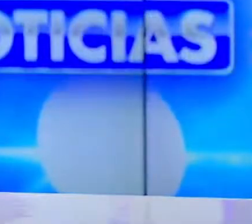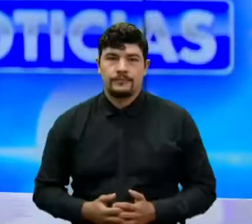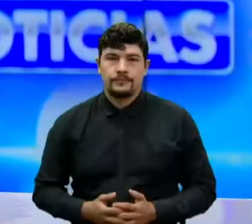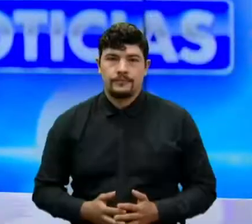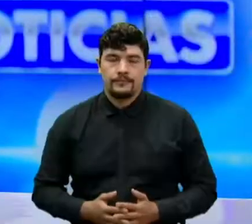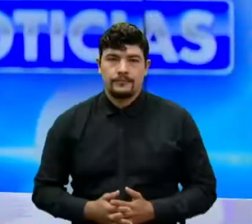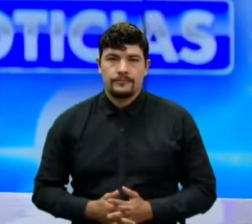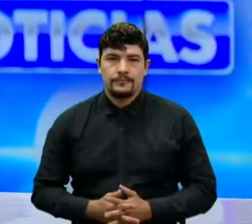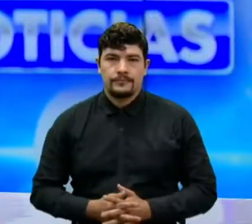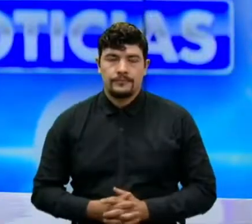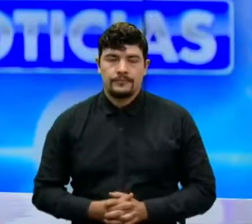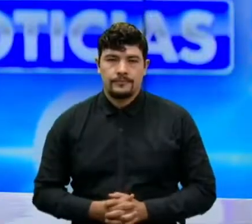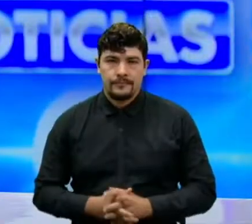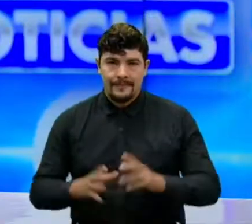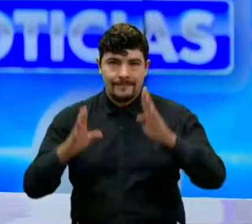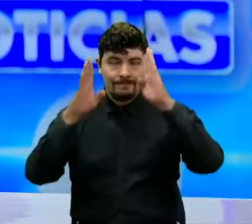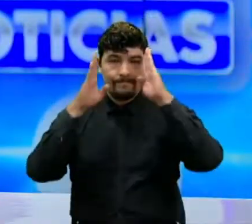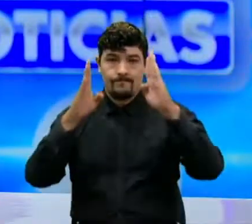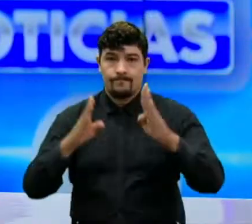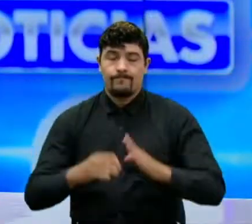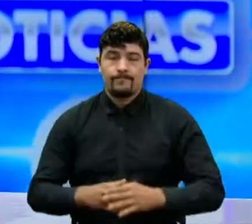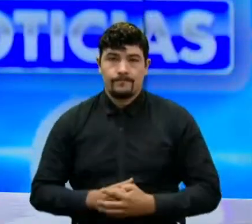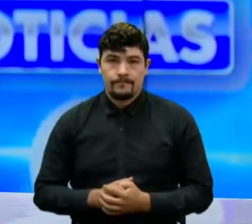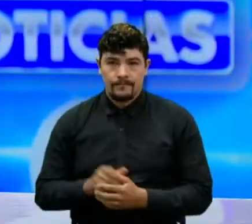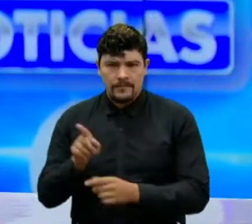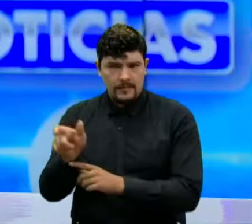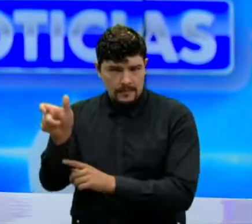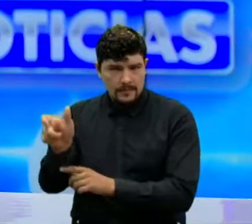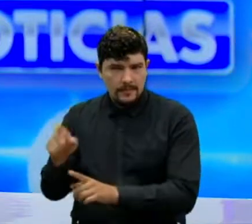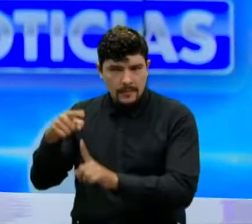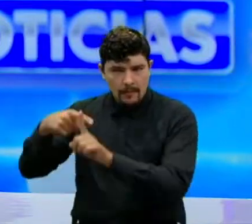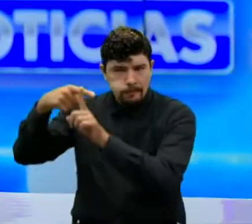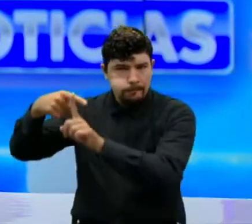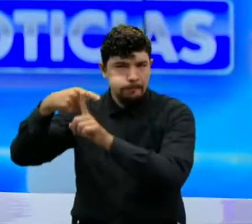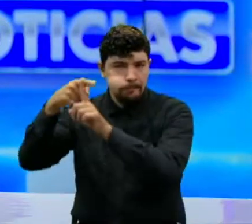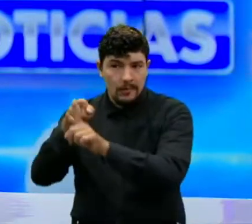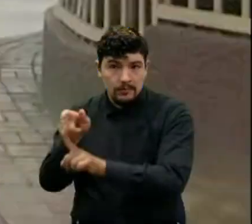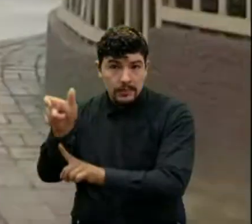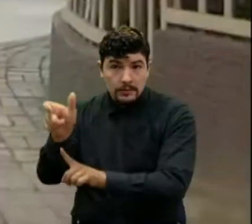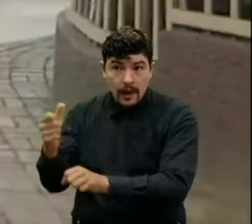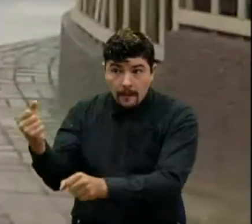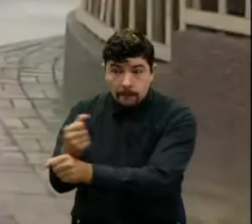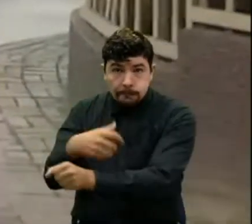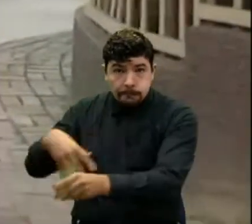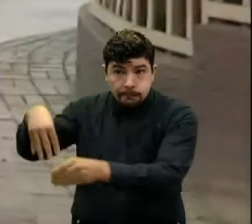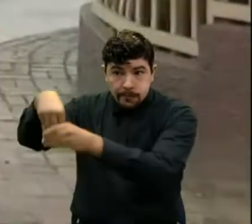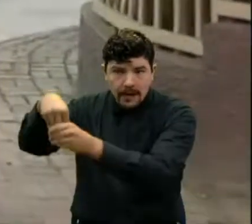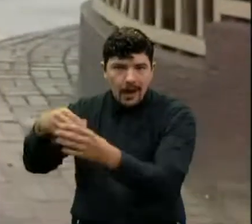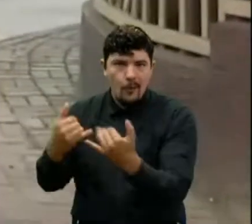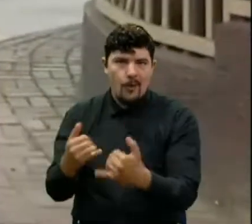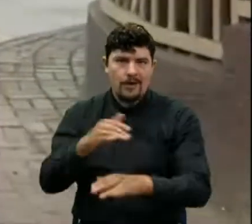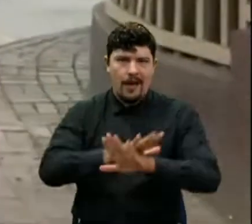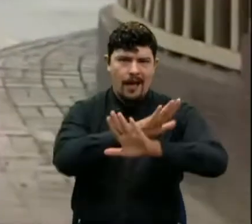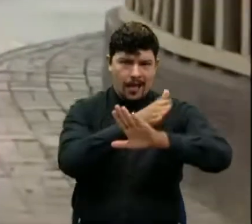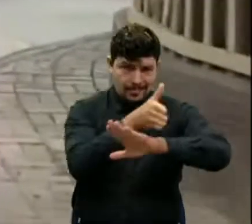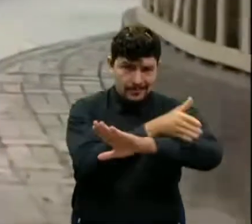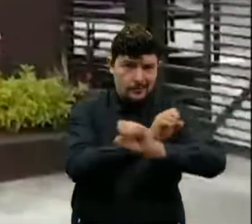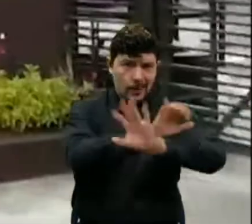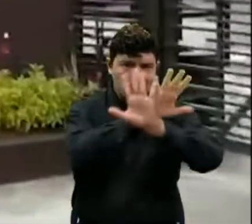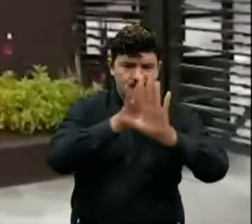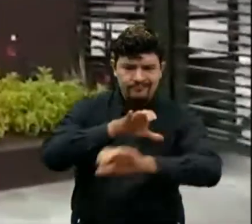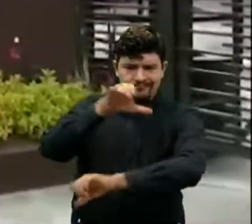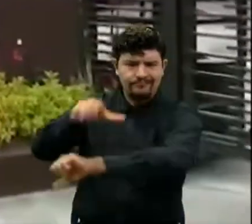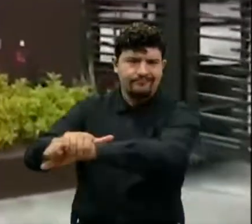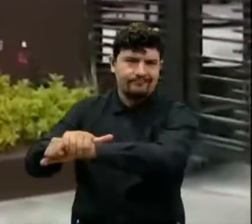mucha atención que un funcionario de la procuraduría general de la nación fue capturado esta mañana por exigirle 300